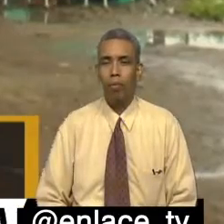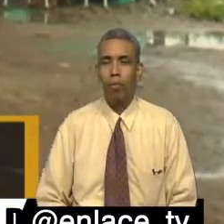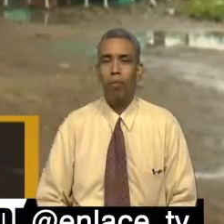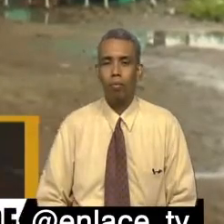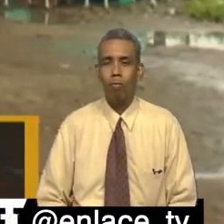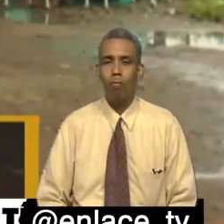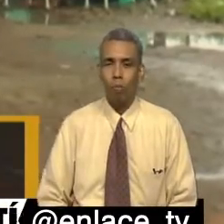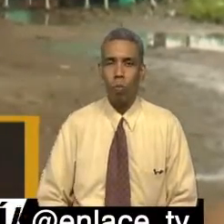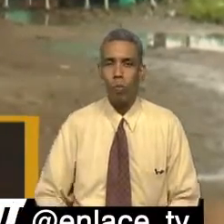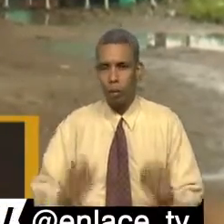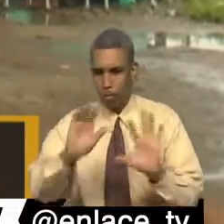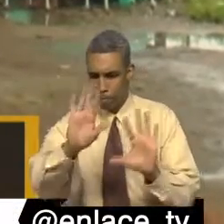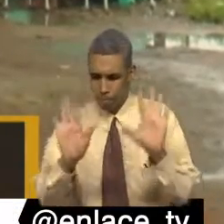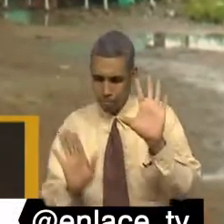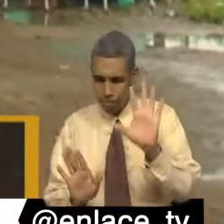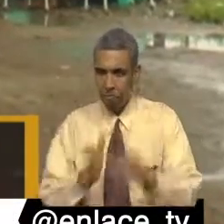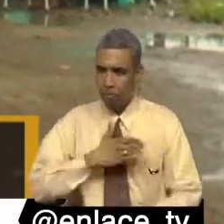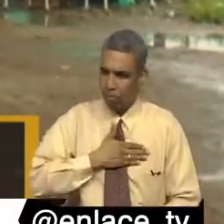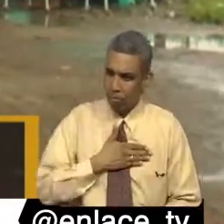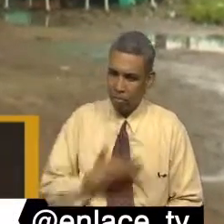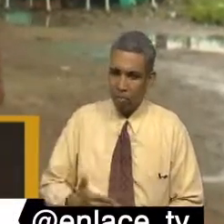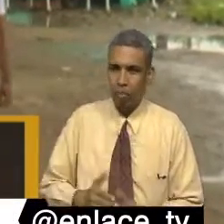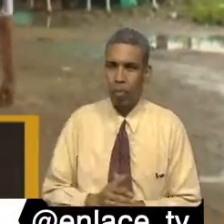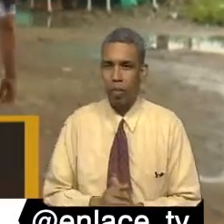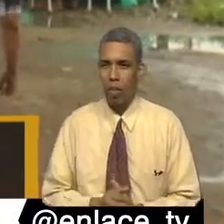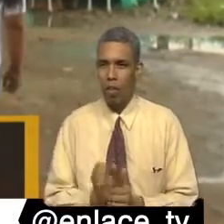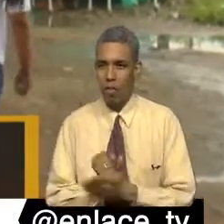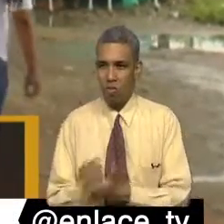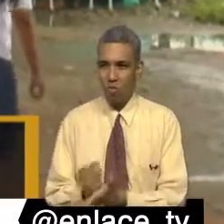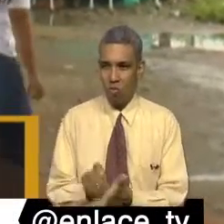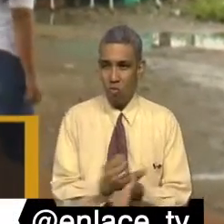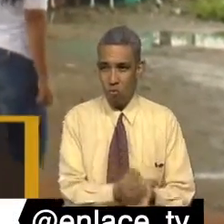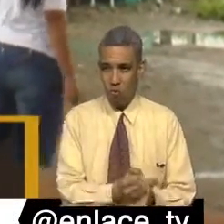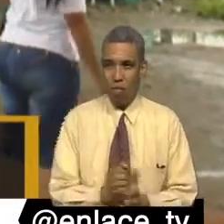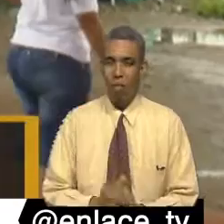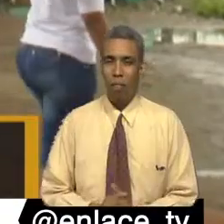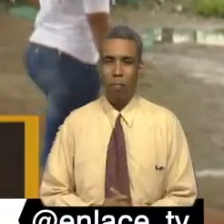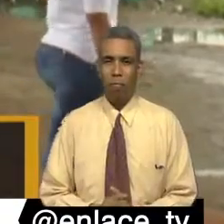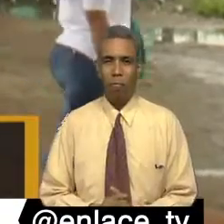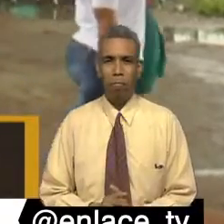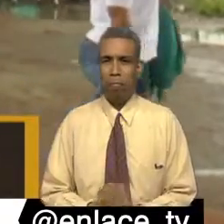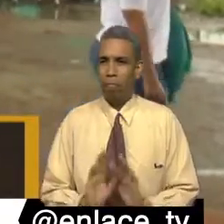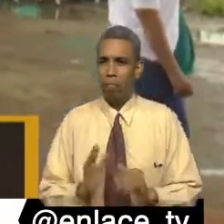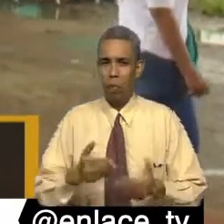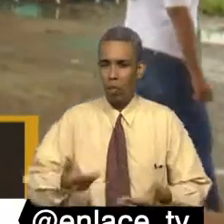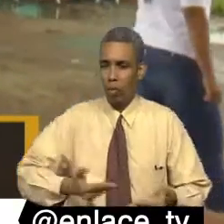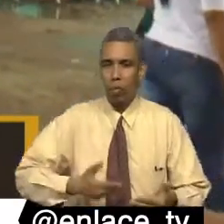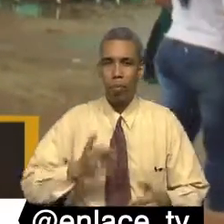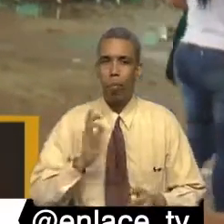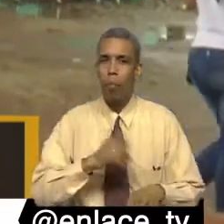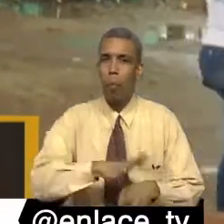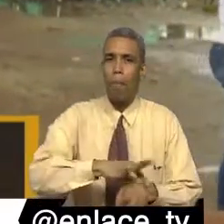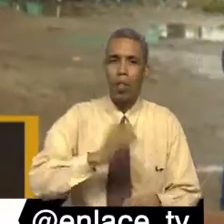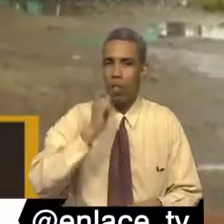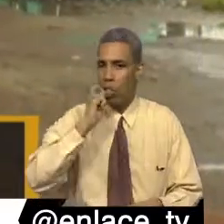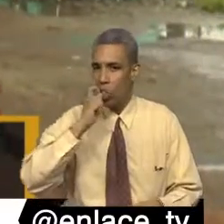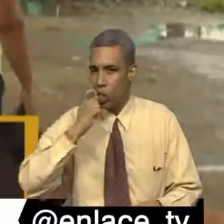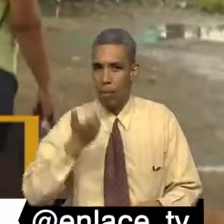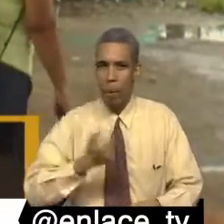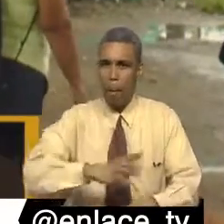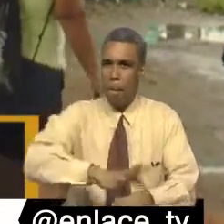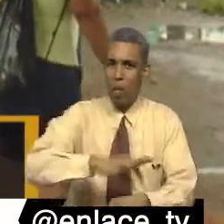hacer una asistencia psicosocial al habitante de la calle. Quisimos traerle todo el servicio de odontología, de médico